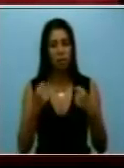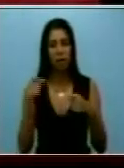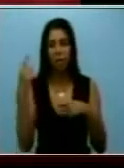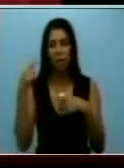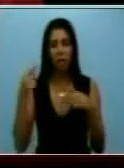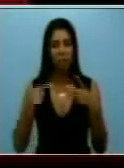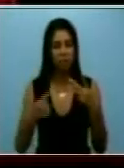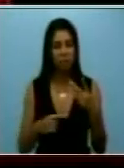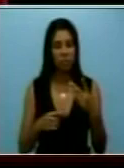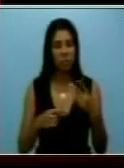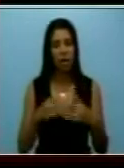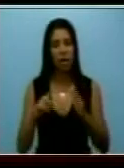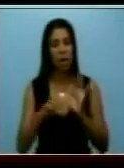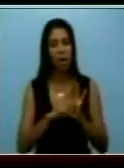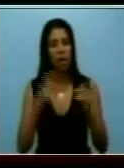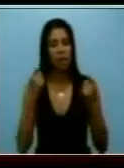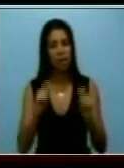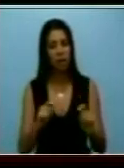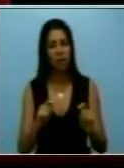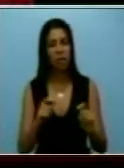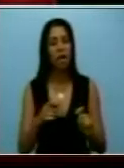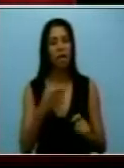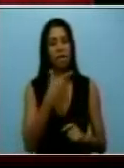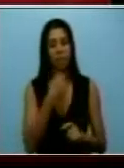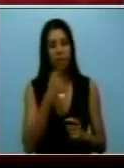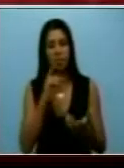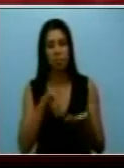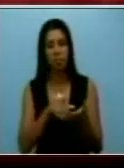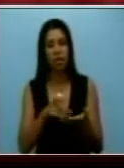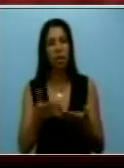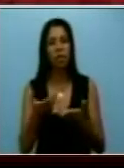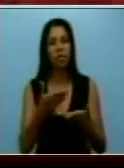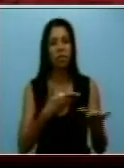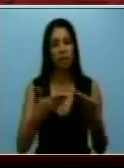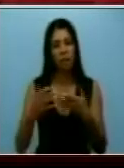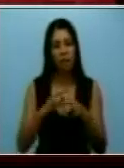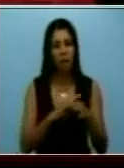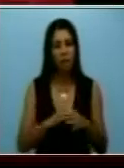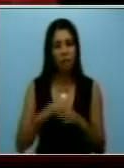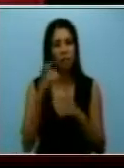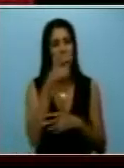ámbitos, una ley que busca facilitar el establecimiento de las relaciones entre el poder